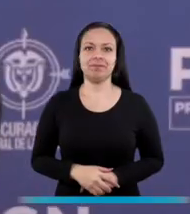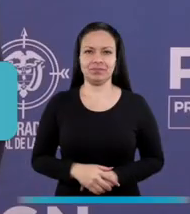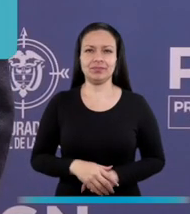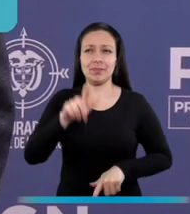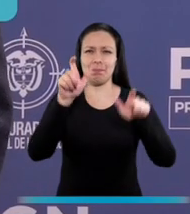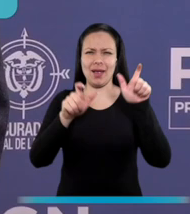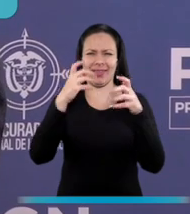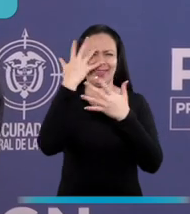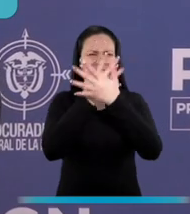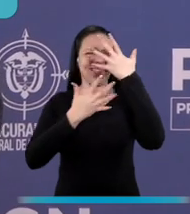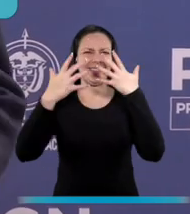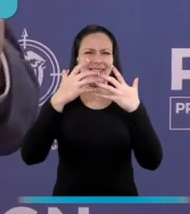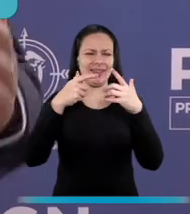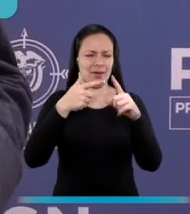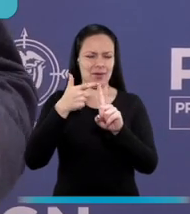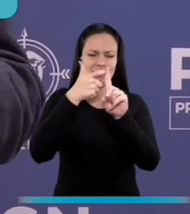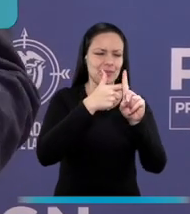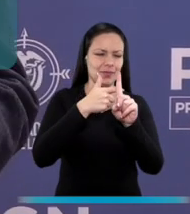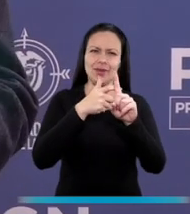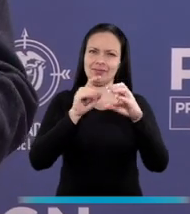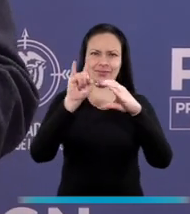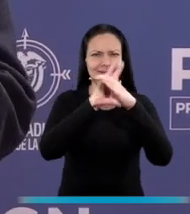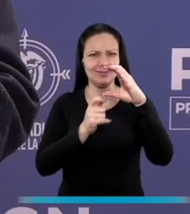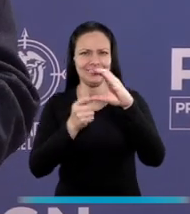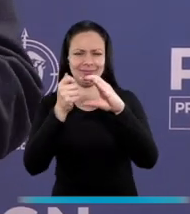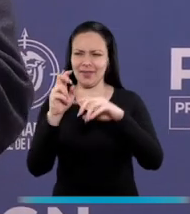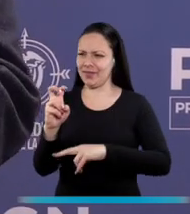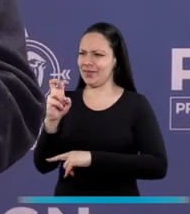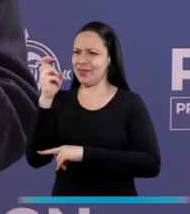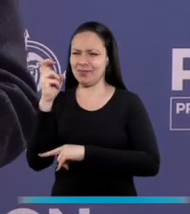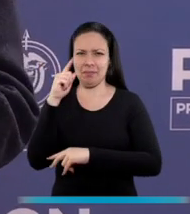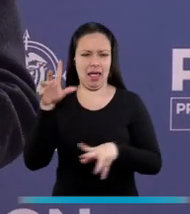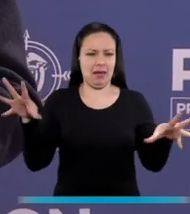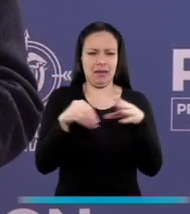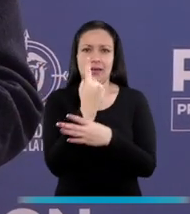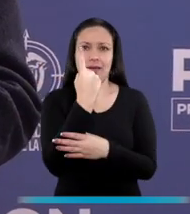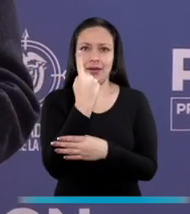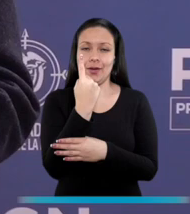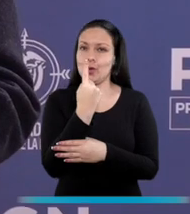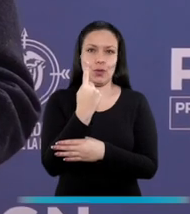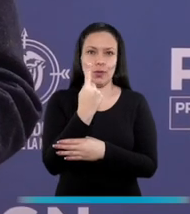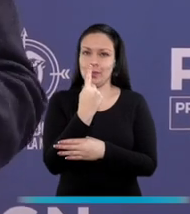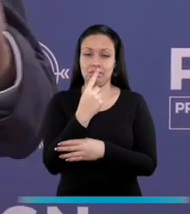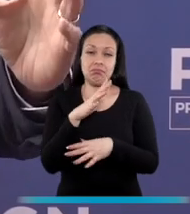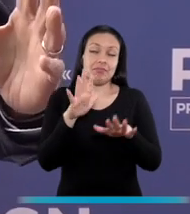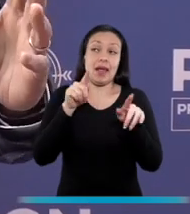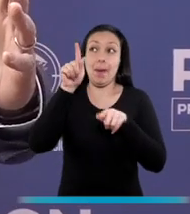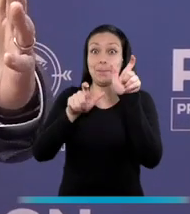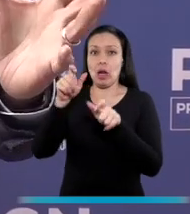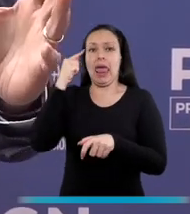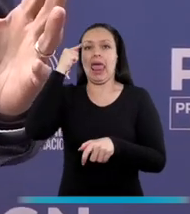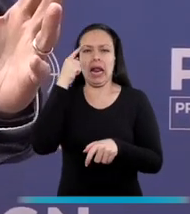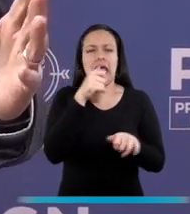la confusión de la gente entre la procuraduría de la contraloría y la fiscalía y las pone en el mismo paquete es que cumplen para la